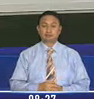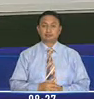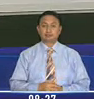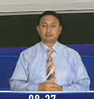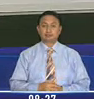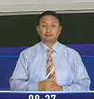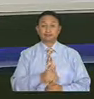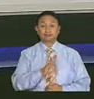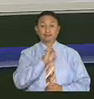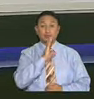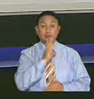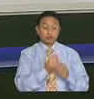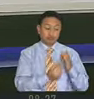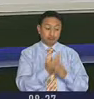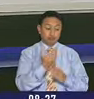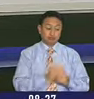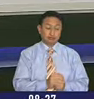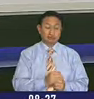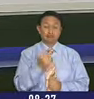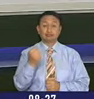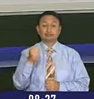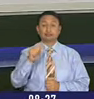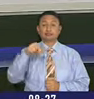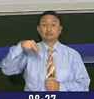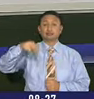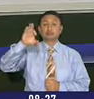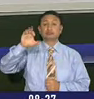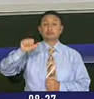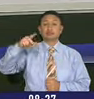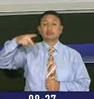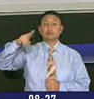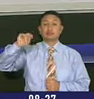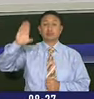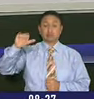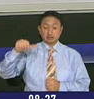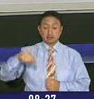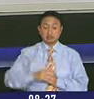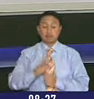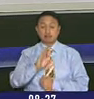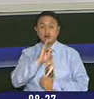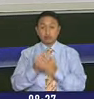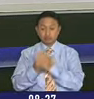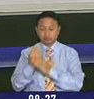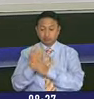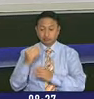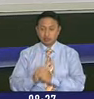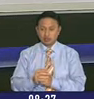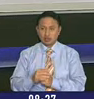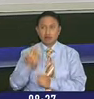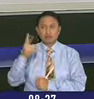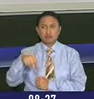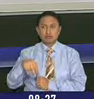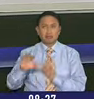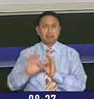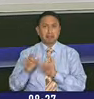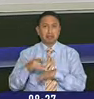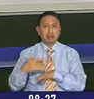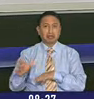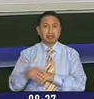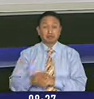Más fugas de agua en el sector de Santa Prisca. Los moradores denuncian que una fuga de agua no ha sido reparada hace más de 2 meses.